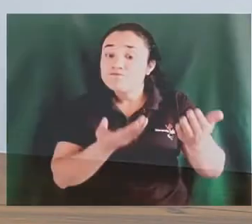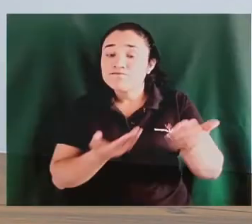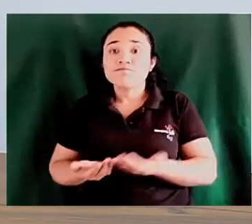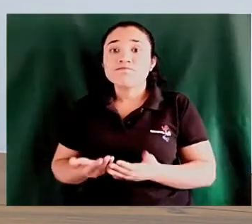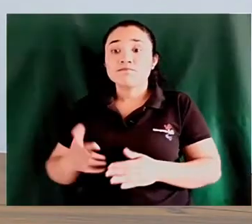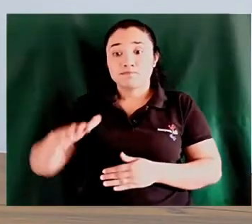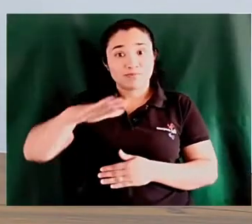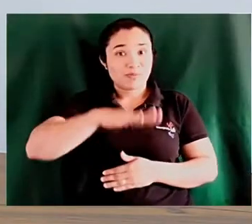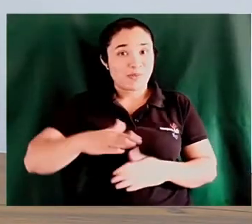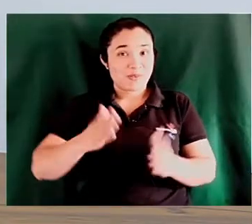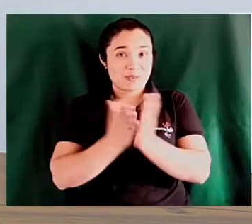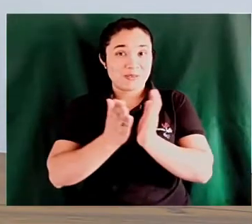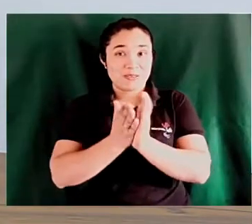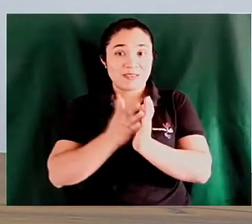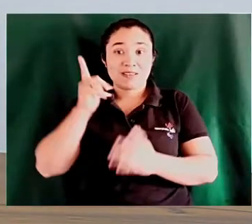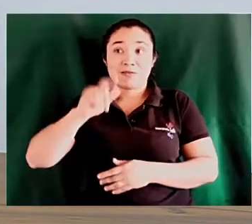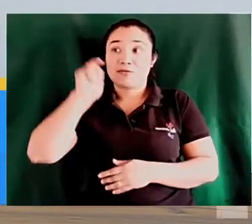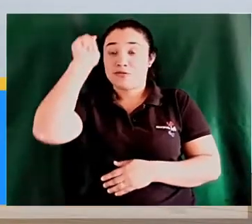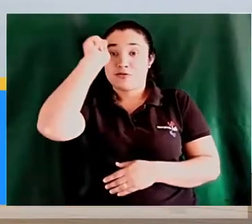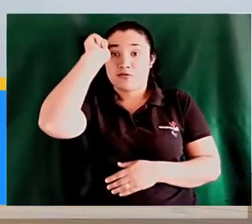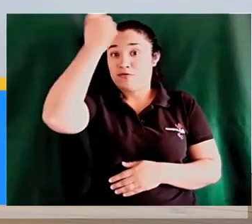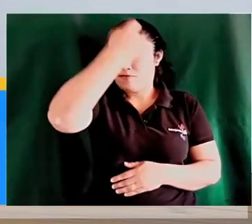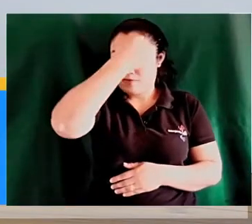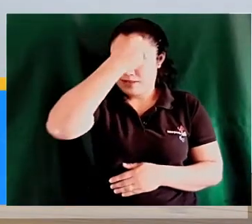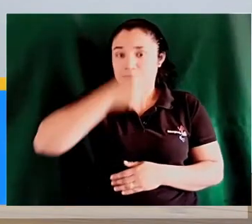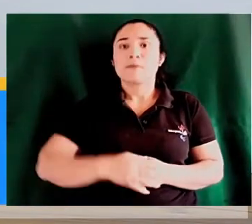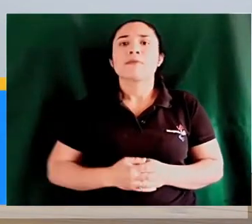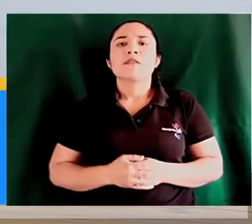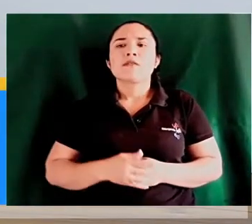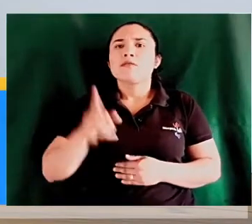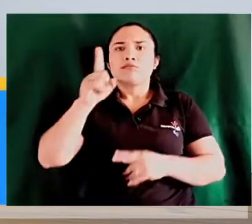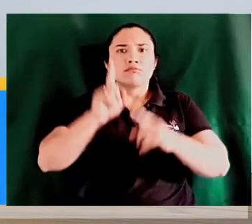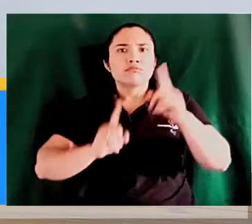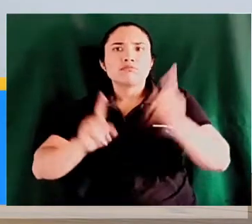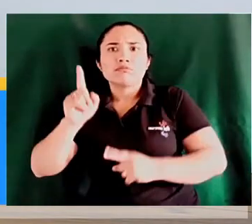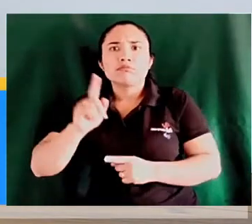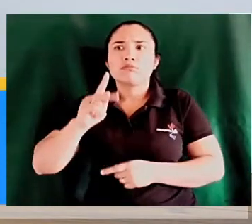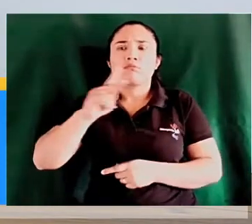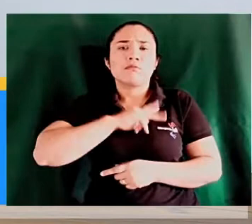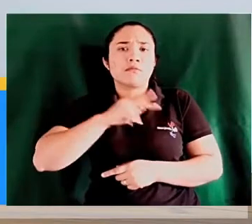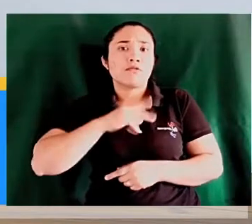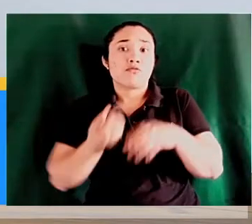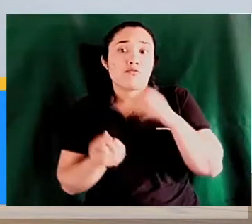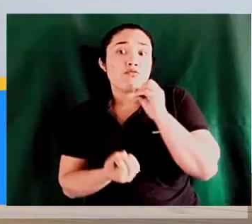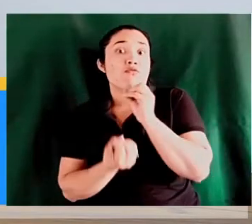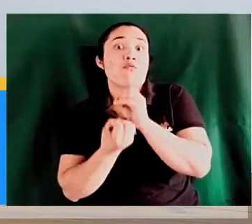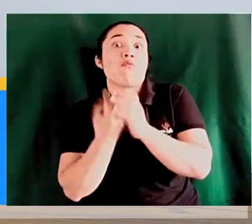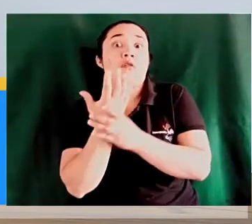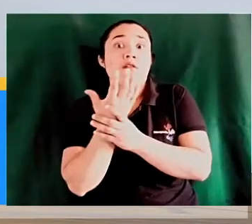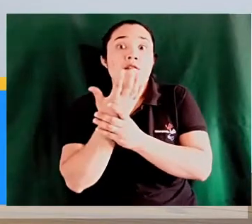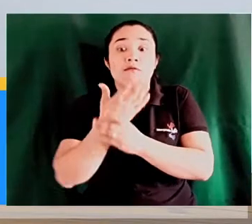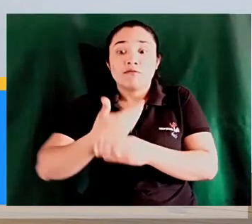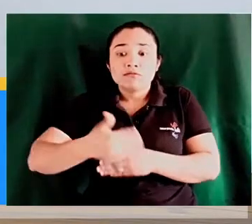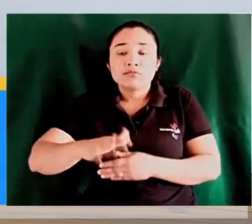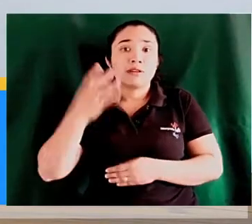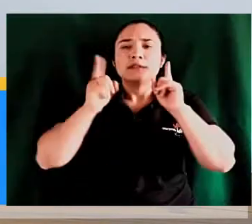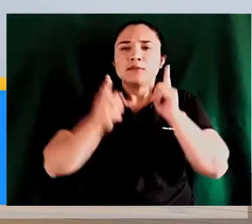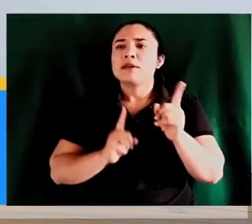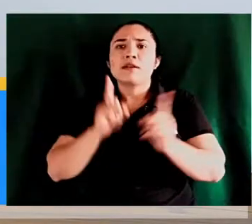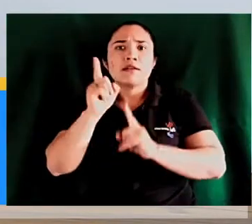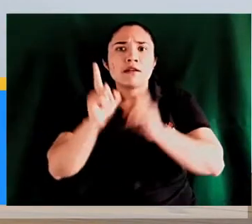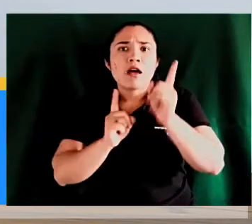bienvenidos estudiantes a la universidad iberoamericana para aquellos estudiantes que inician en el mes de agosto